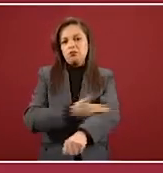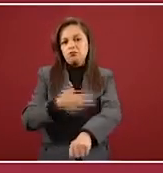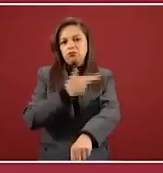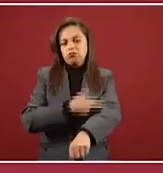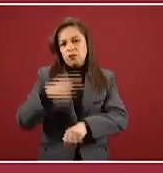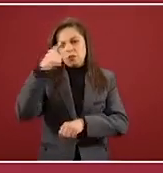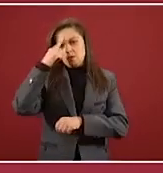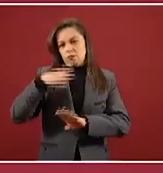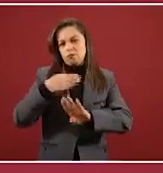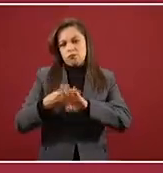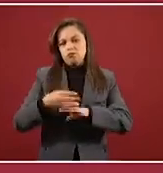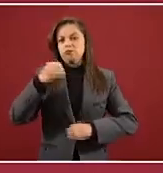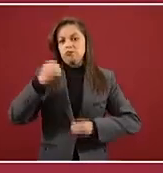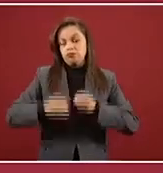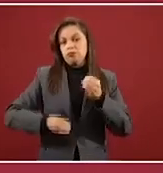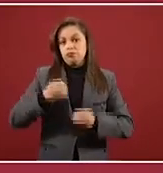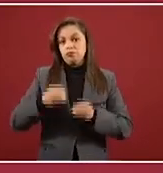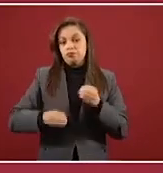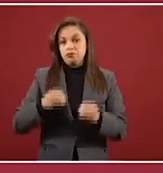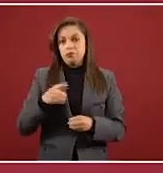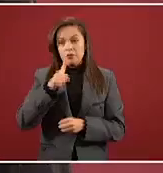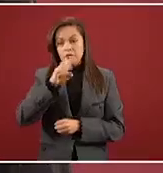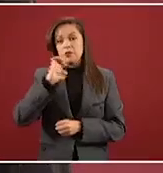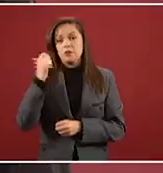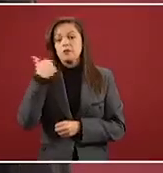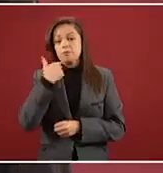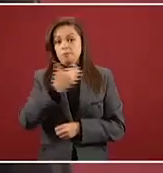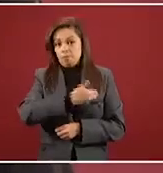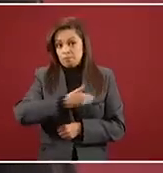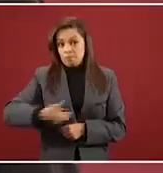judiciales en contra de los expresidentes,